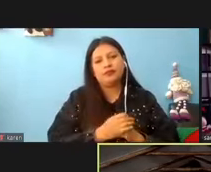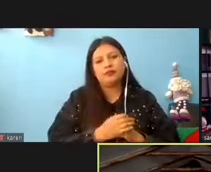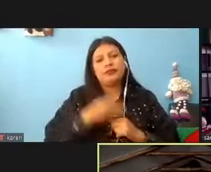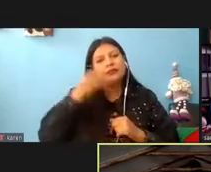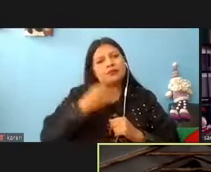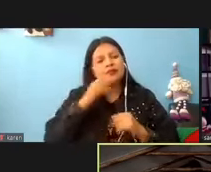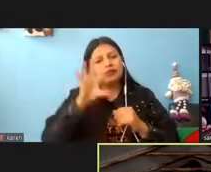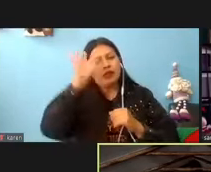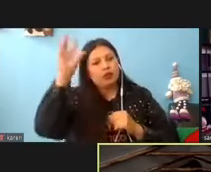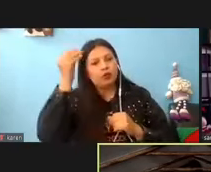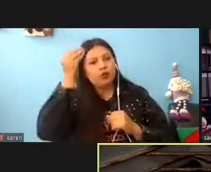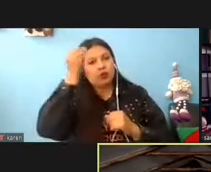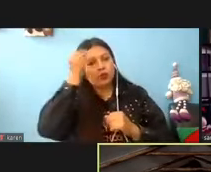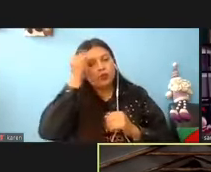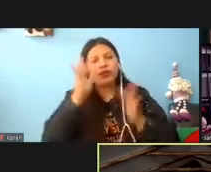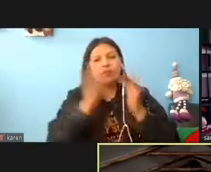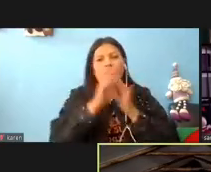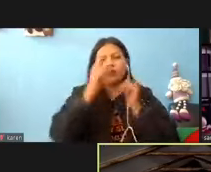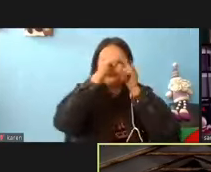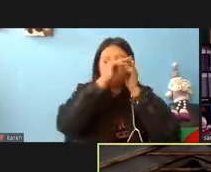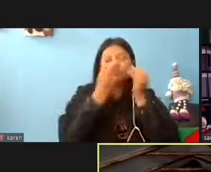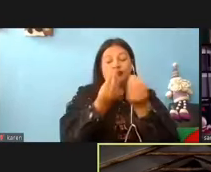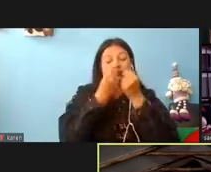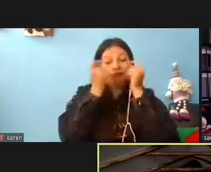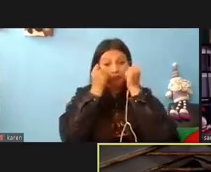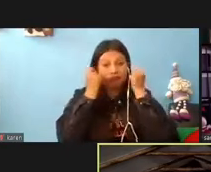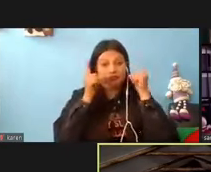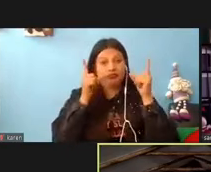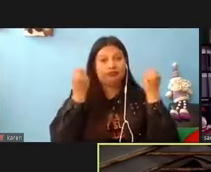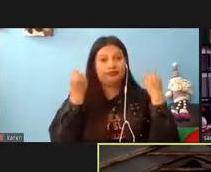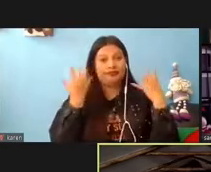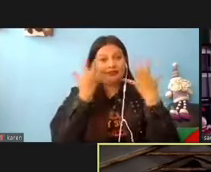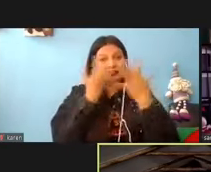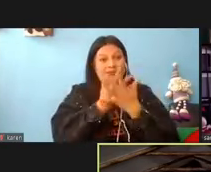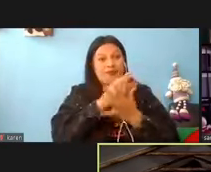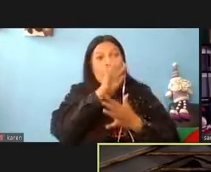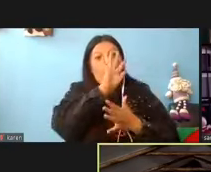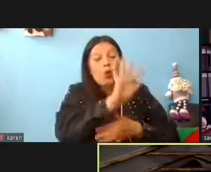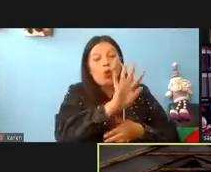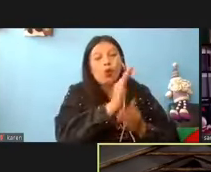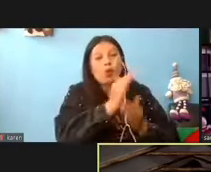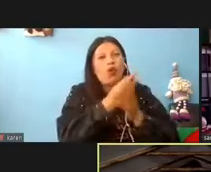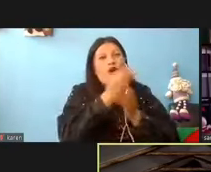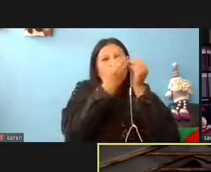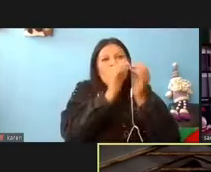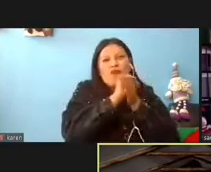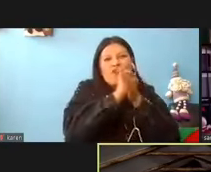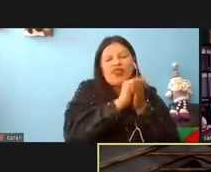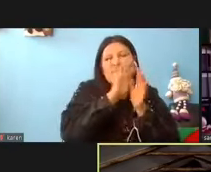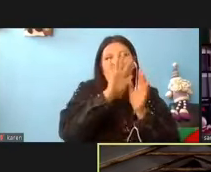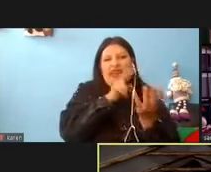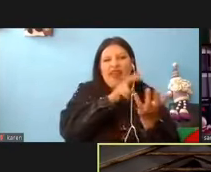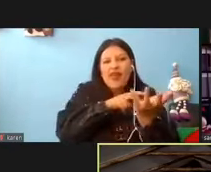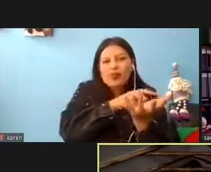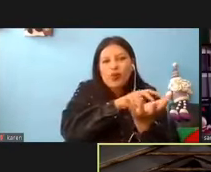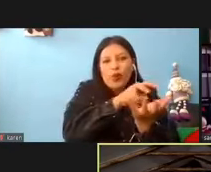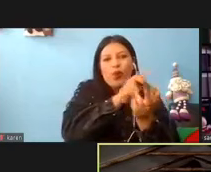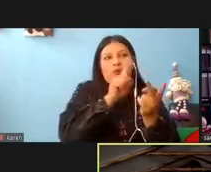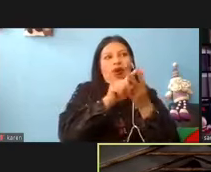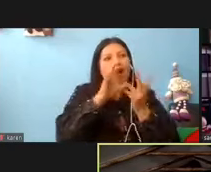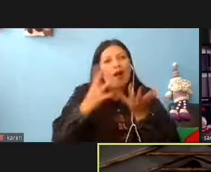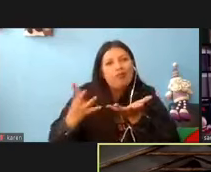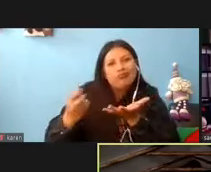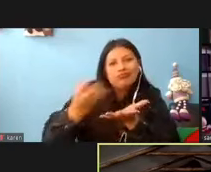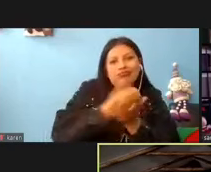la disciplina de la antropología me sorprende, porque con sus métodos etnográficos